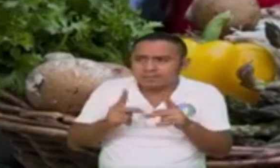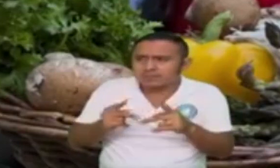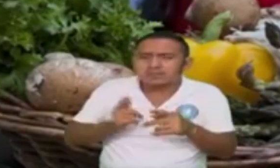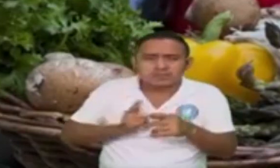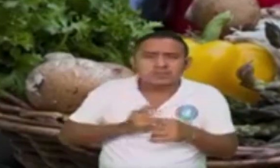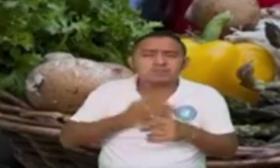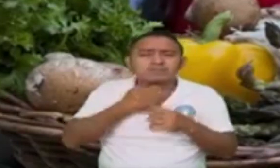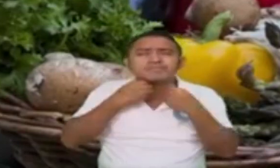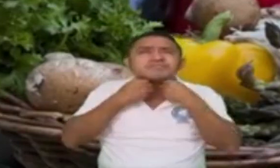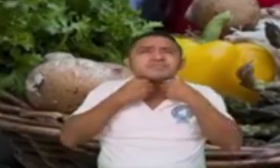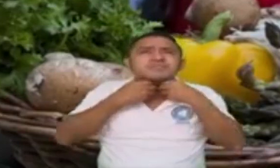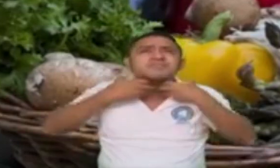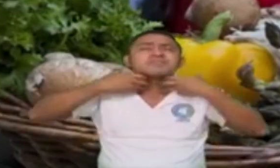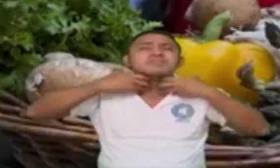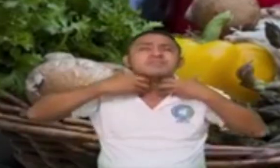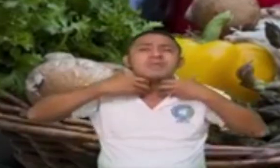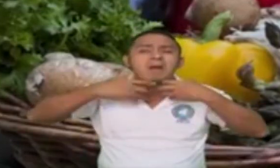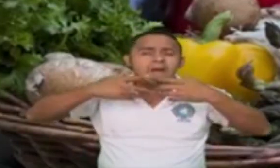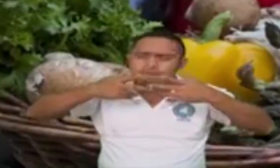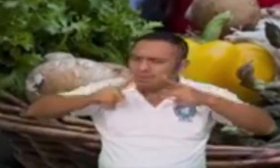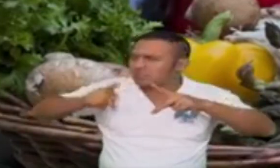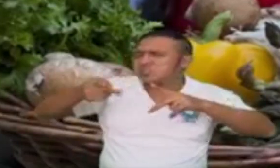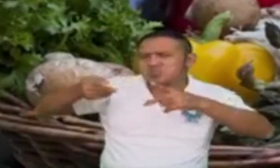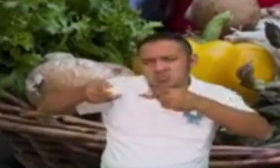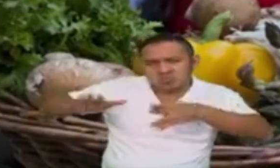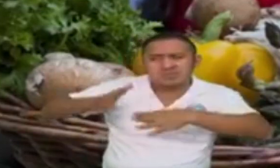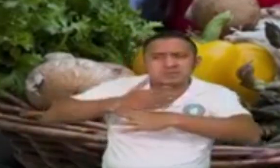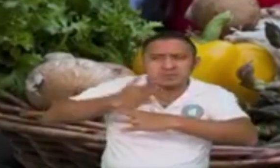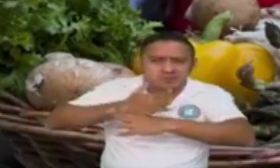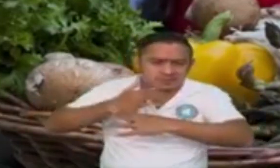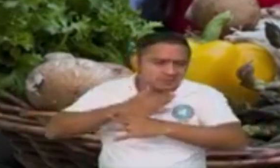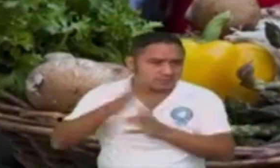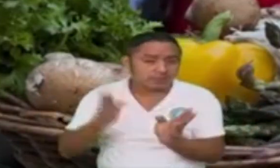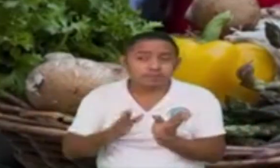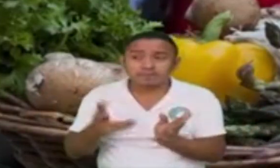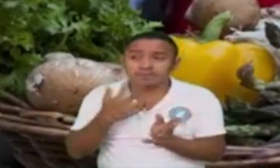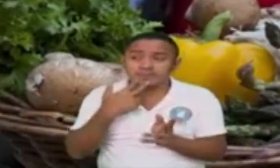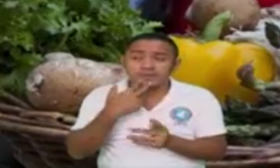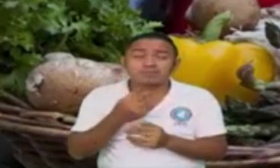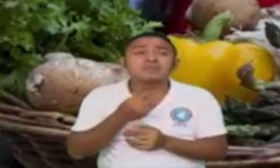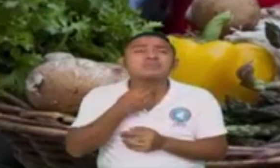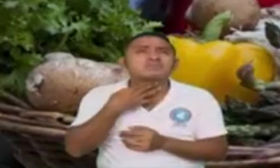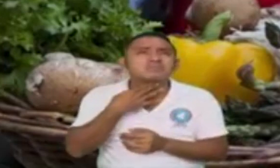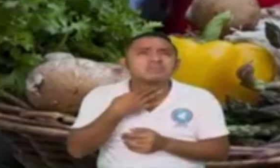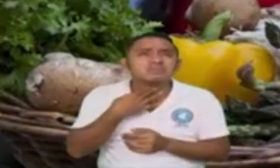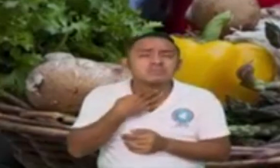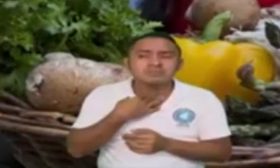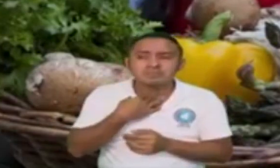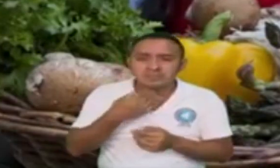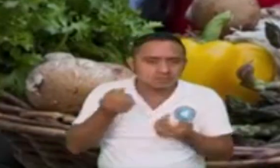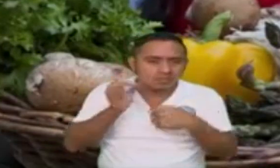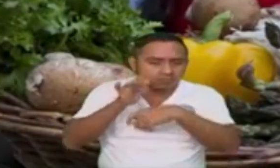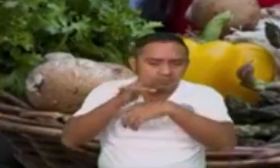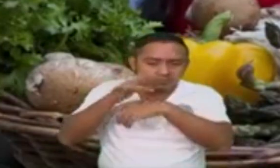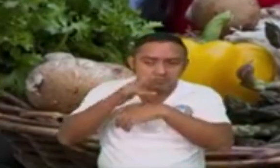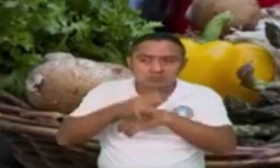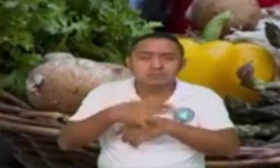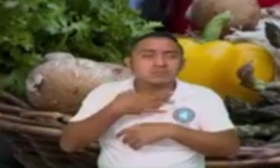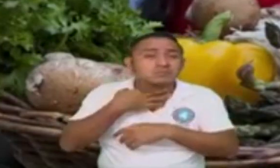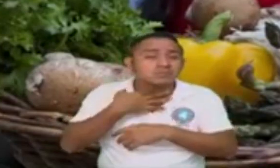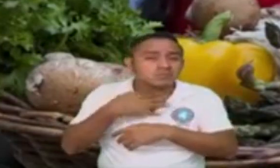que tiene un cuello ancho, tal vez, pues, hay gente. Pero no, la glándula normalmente no debería de palparla, de tocarla,